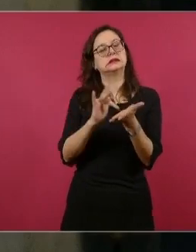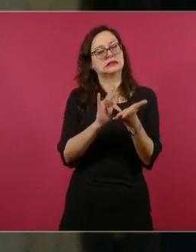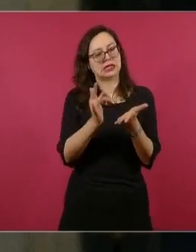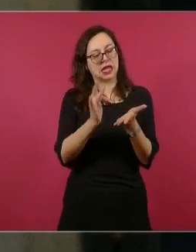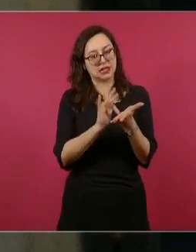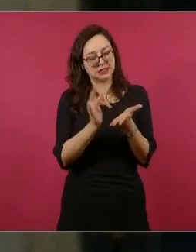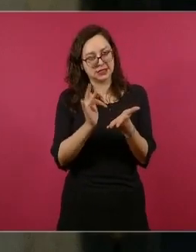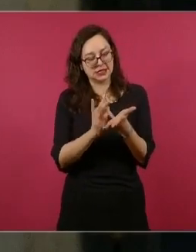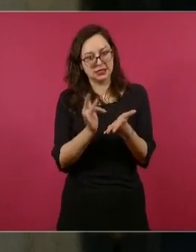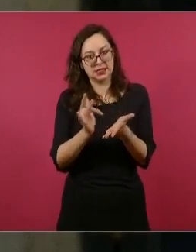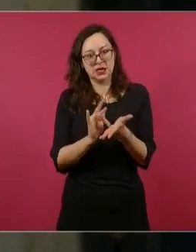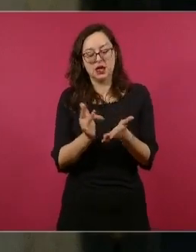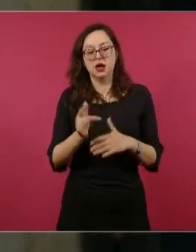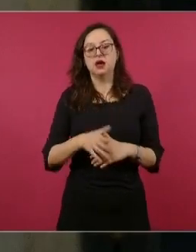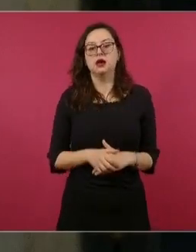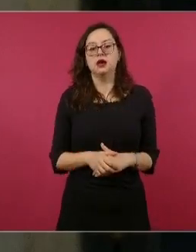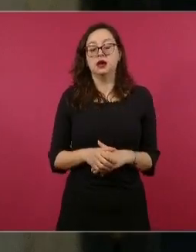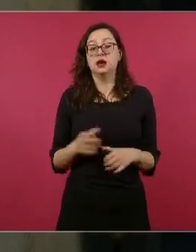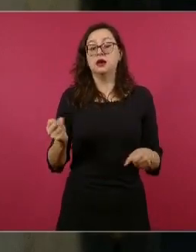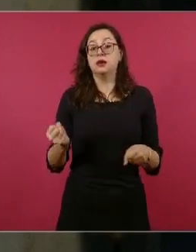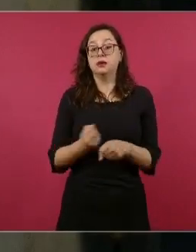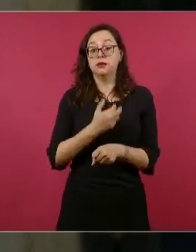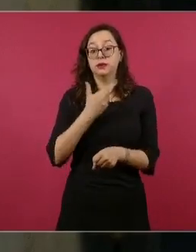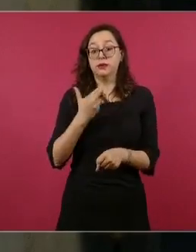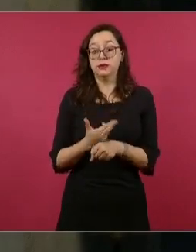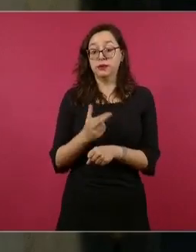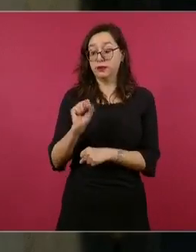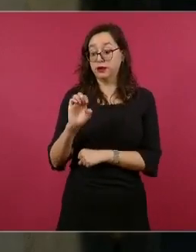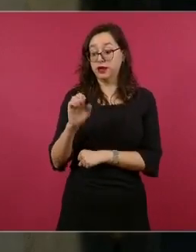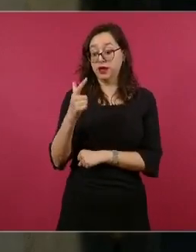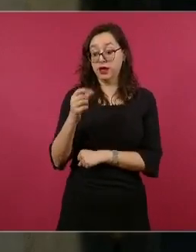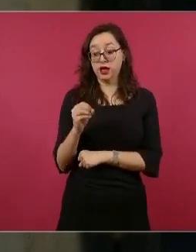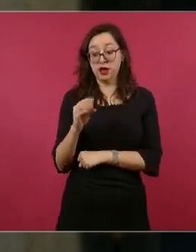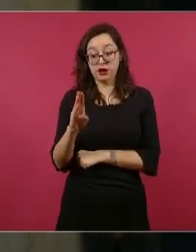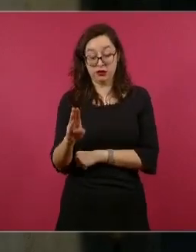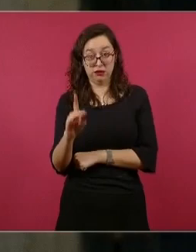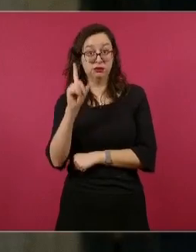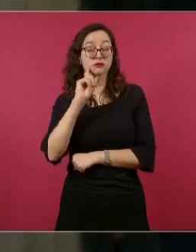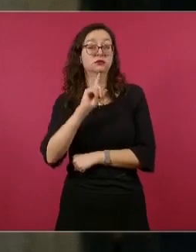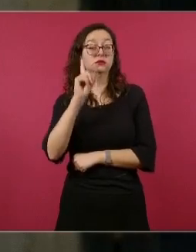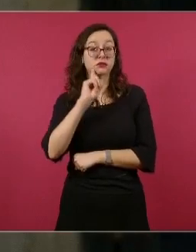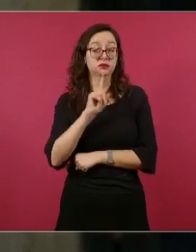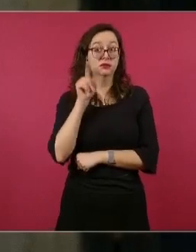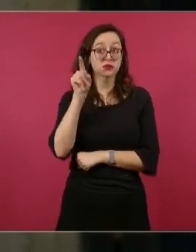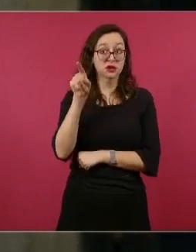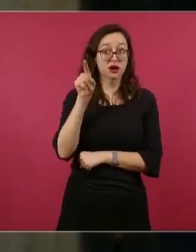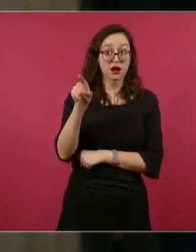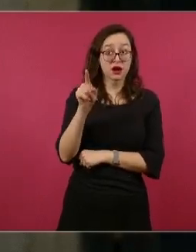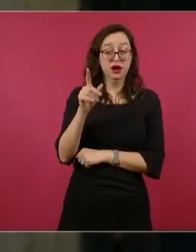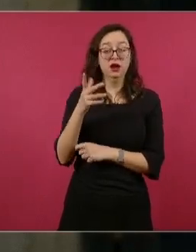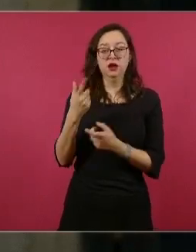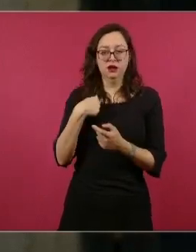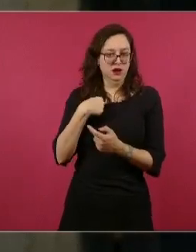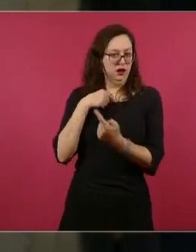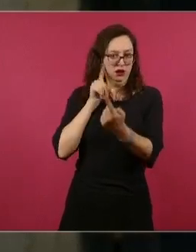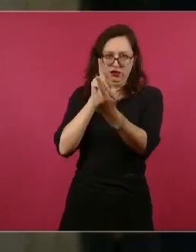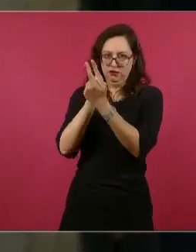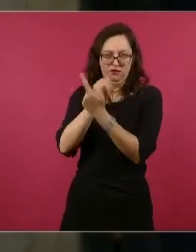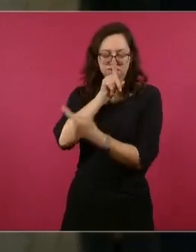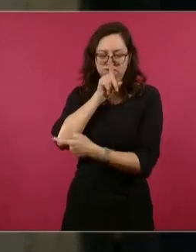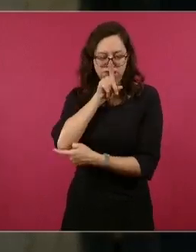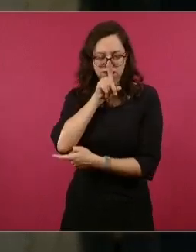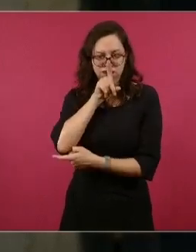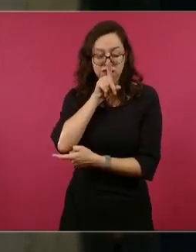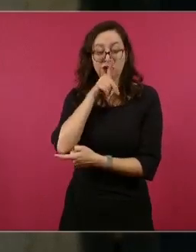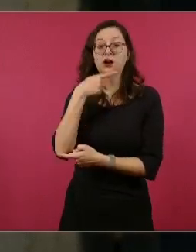no he tenido la oportunidad de platicar con la secretaria de Gobernación a los afectados, los han atendido